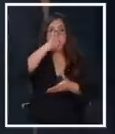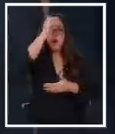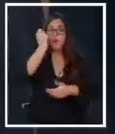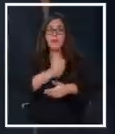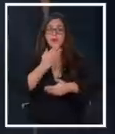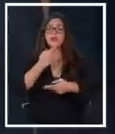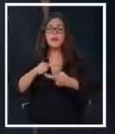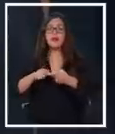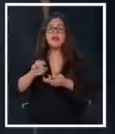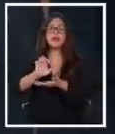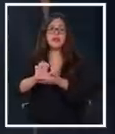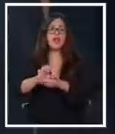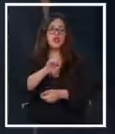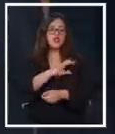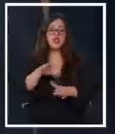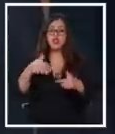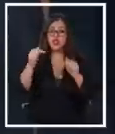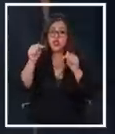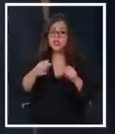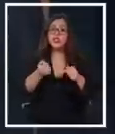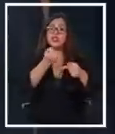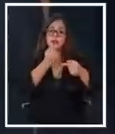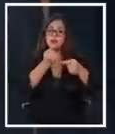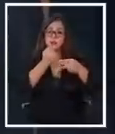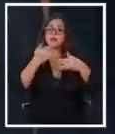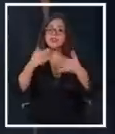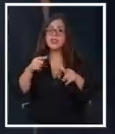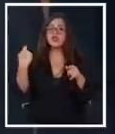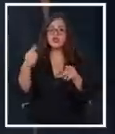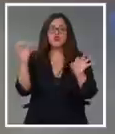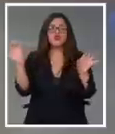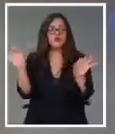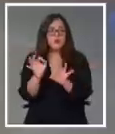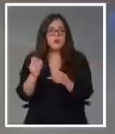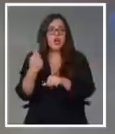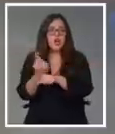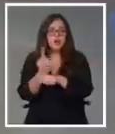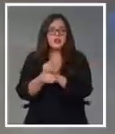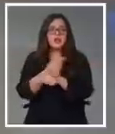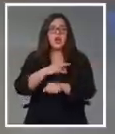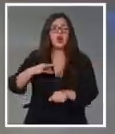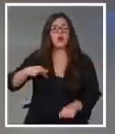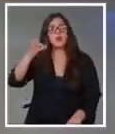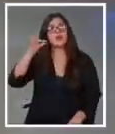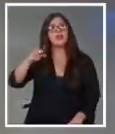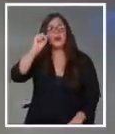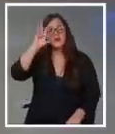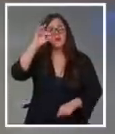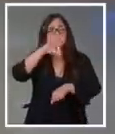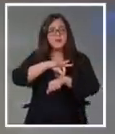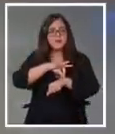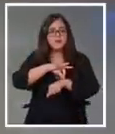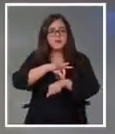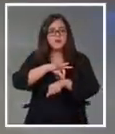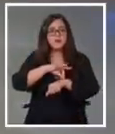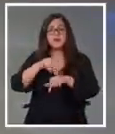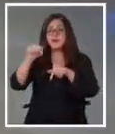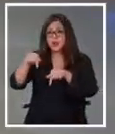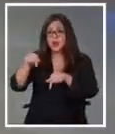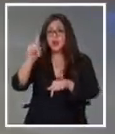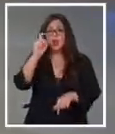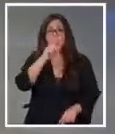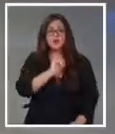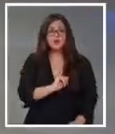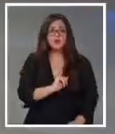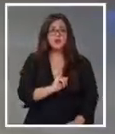y por lo tanto efectivamente esos errores que lo hemos conversado con la ministra chiche fueron difíciles